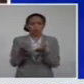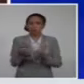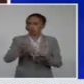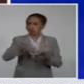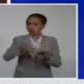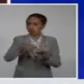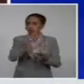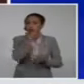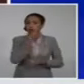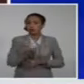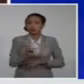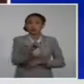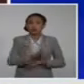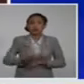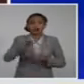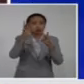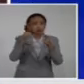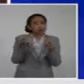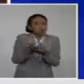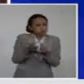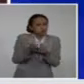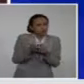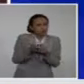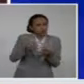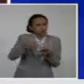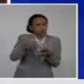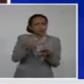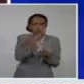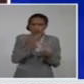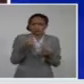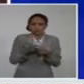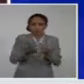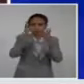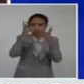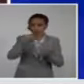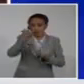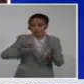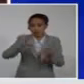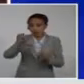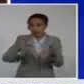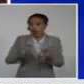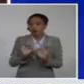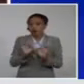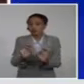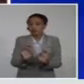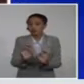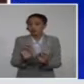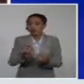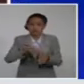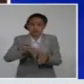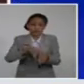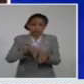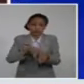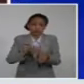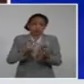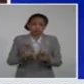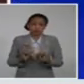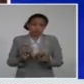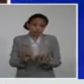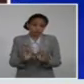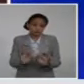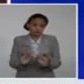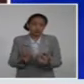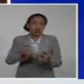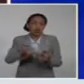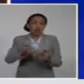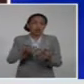especial, una cifra pequeña realmente, es lo que se tenía en ese momento. Municipio especial Isla de la